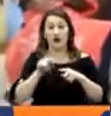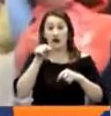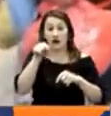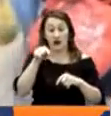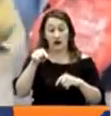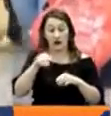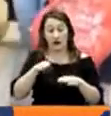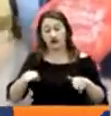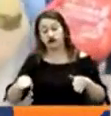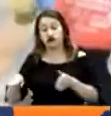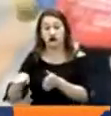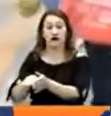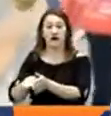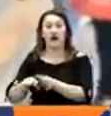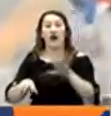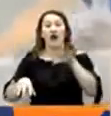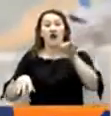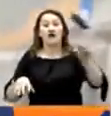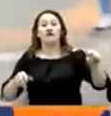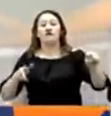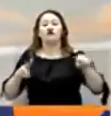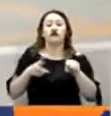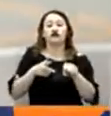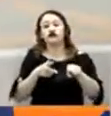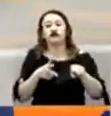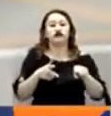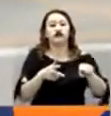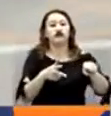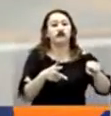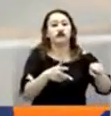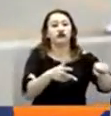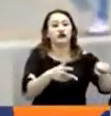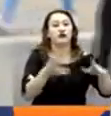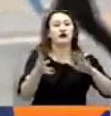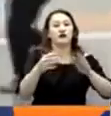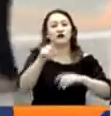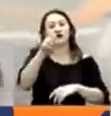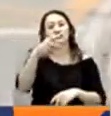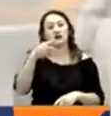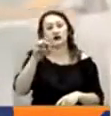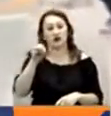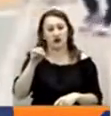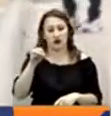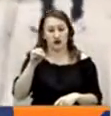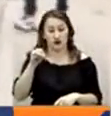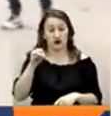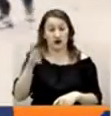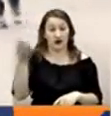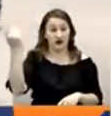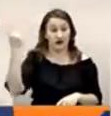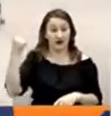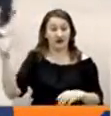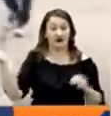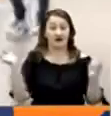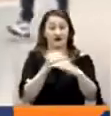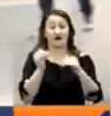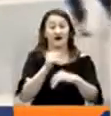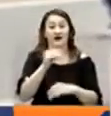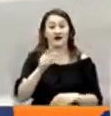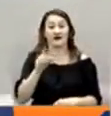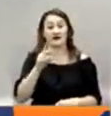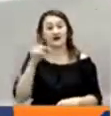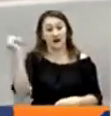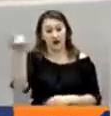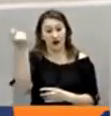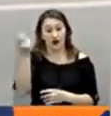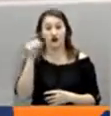Transmilenio para colgarse de las bicicletas y ser remolcados al menos 6 kilómetros hacia arriba en la antigua vía al llano hasta llegar al sector conocido como la